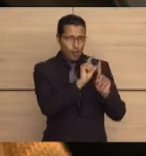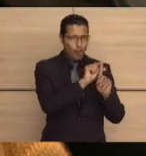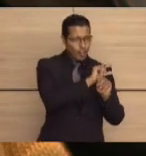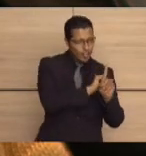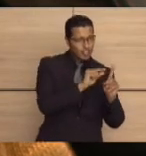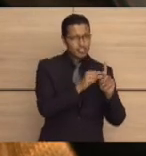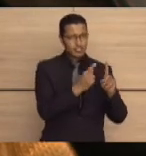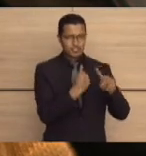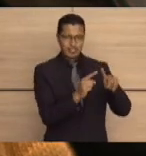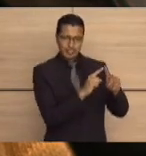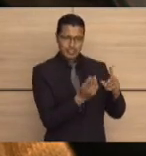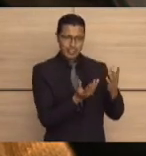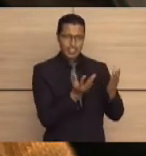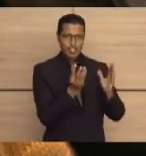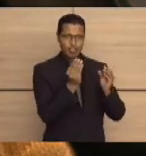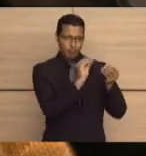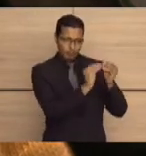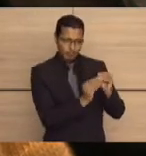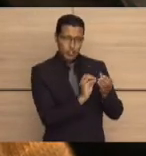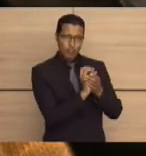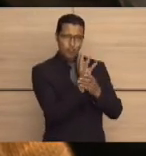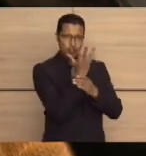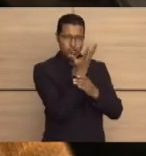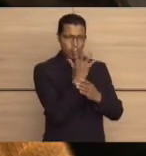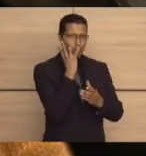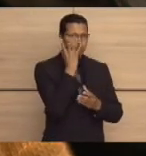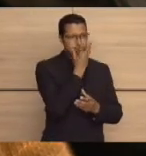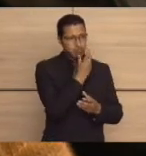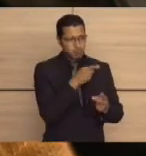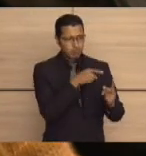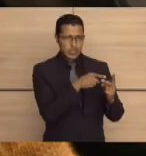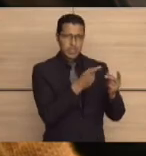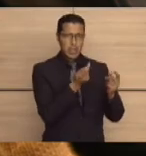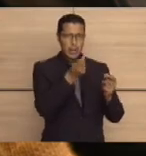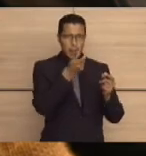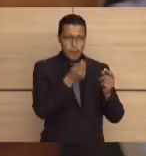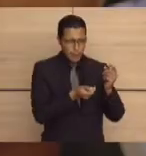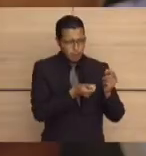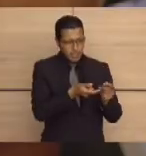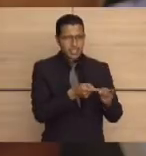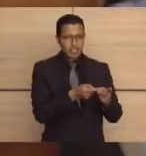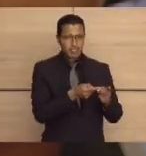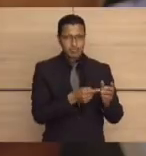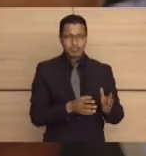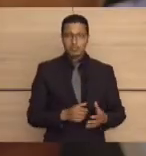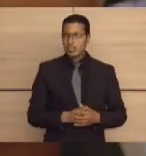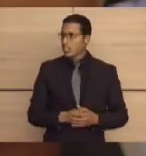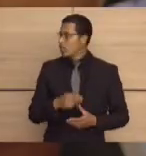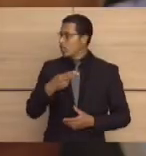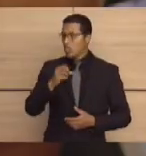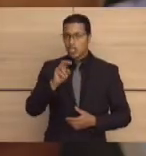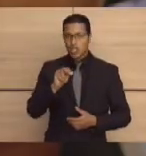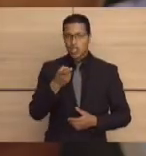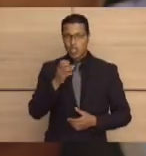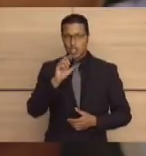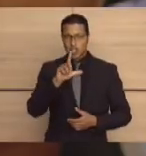cálices, de esas flores, de esas semillas. Y cuando Humboldt llegó, Mutis